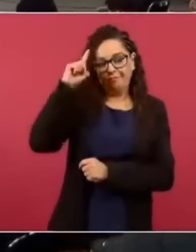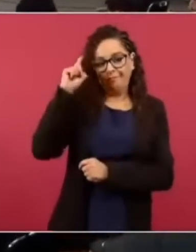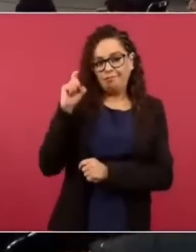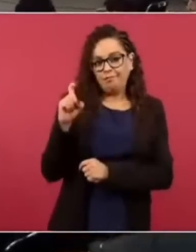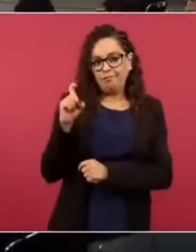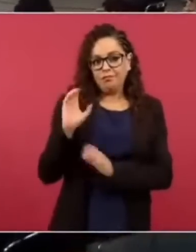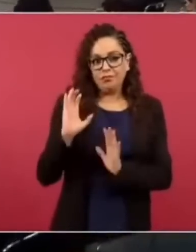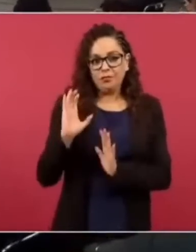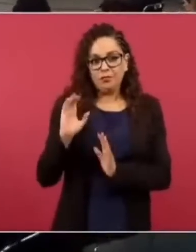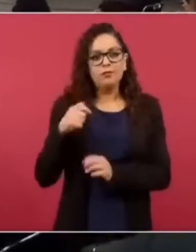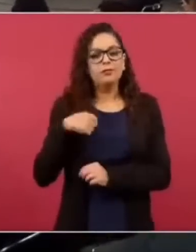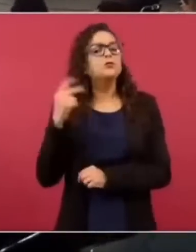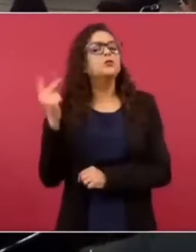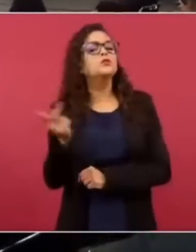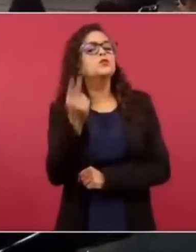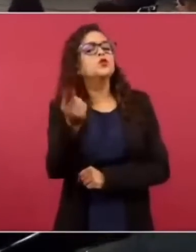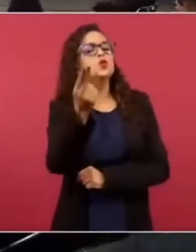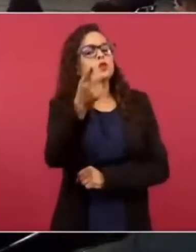¿Ustedes qué creen?